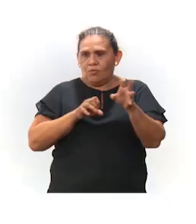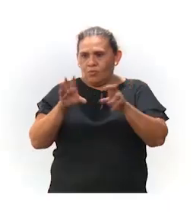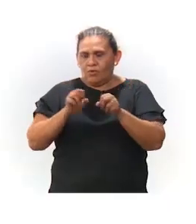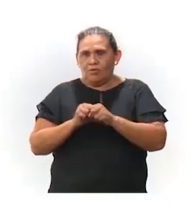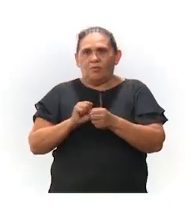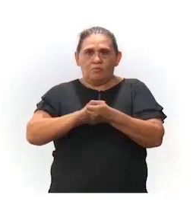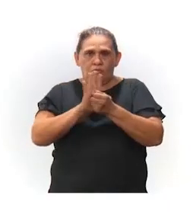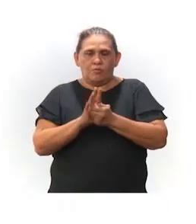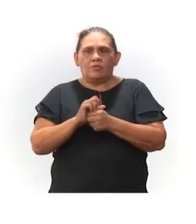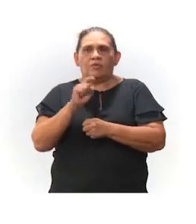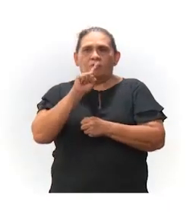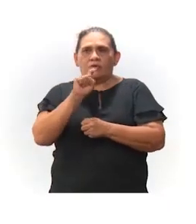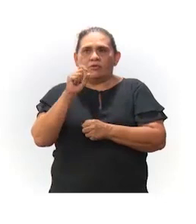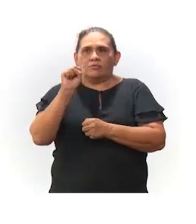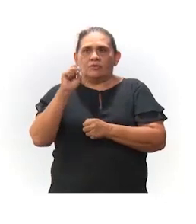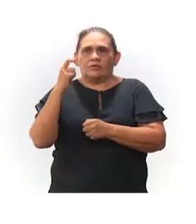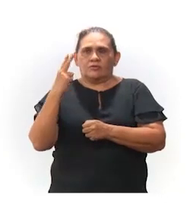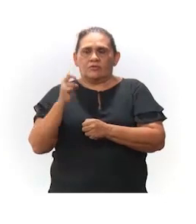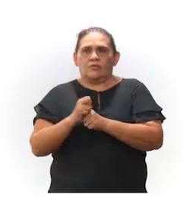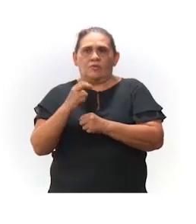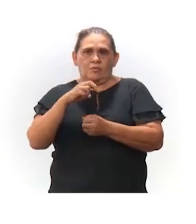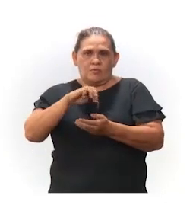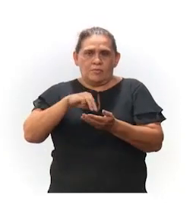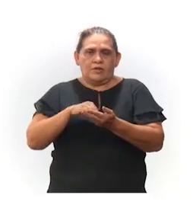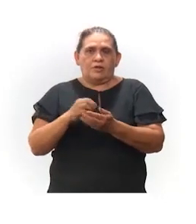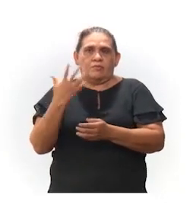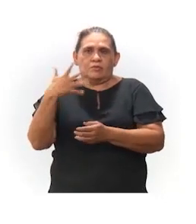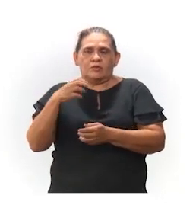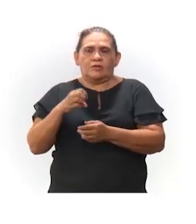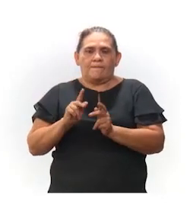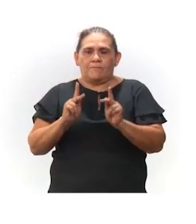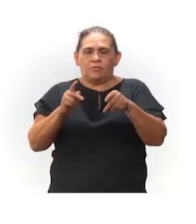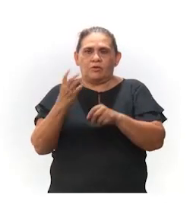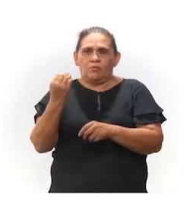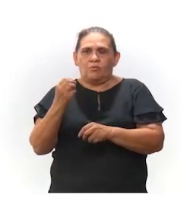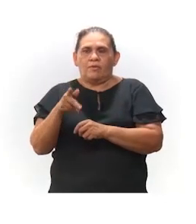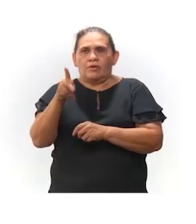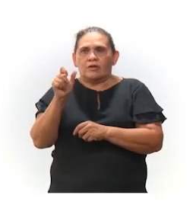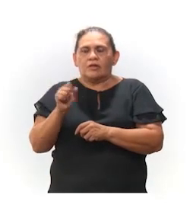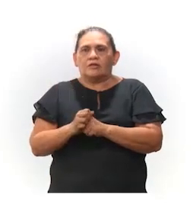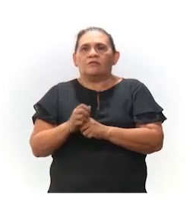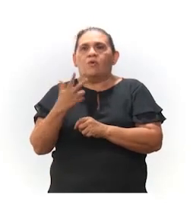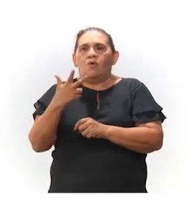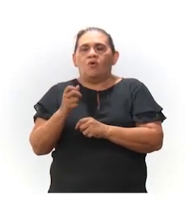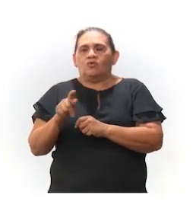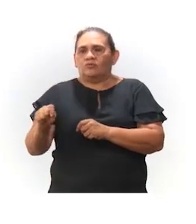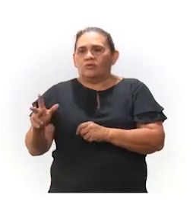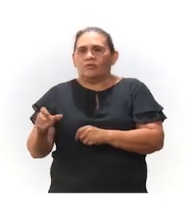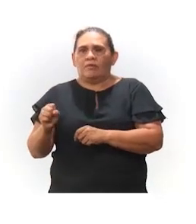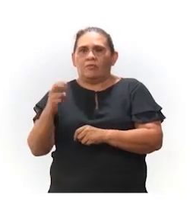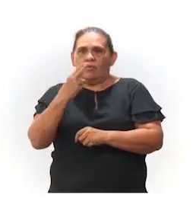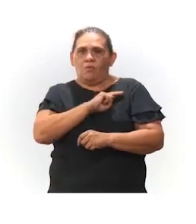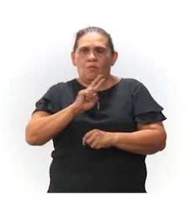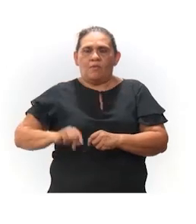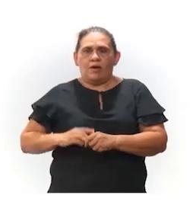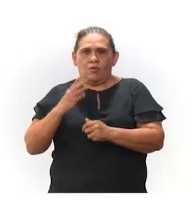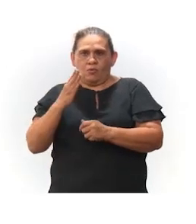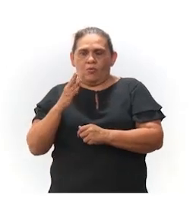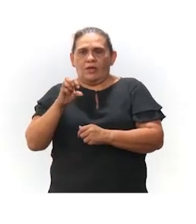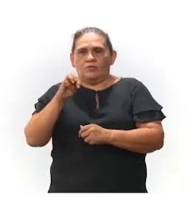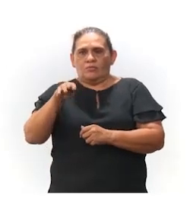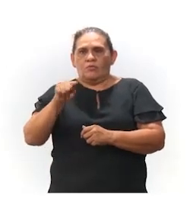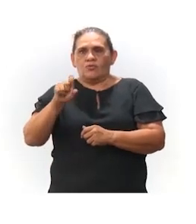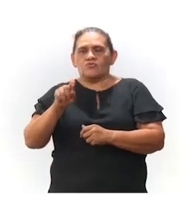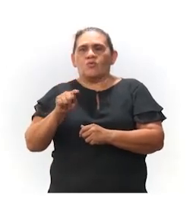coronavirus, 162 en Mérida, 10 en Progreso, 9 en Canacín, 8 en Tizimín y Humán, 7 en Ticul, 4 en